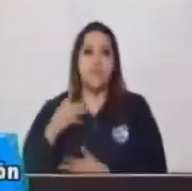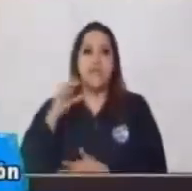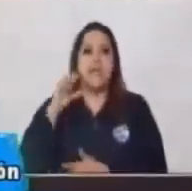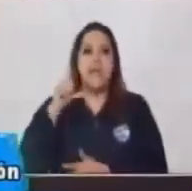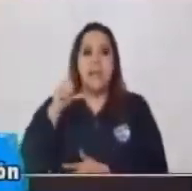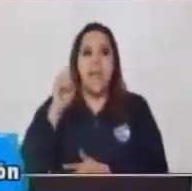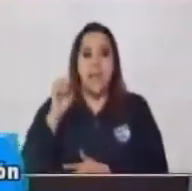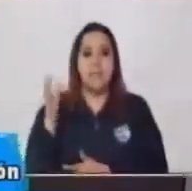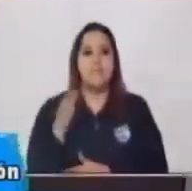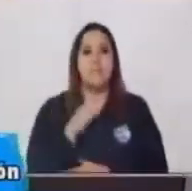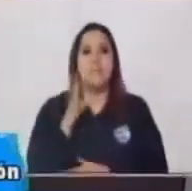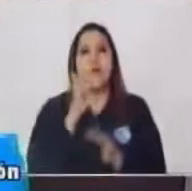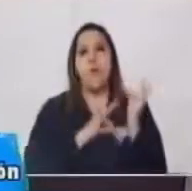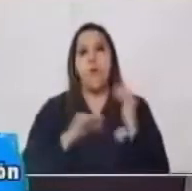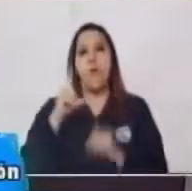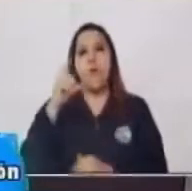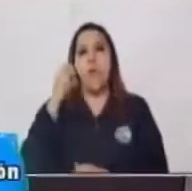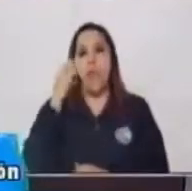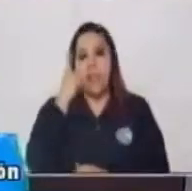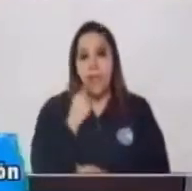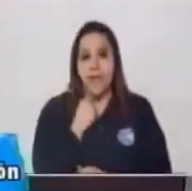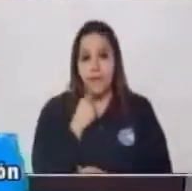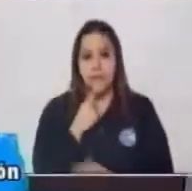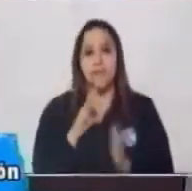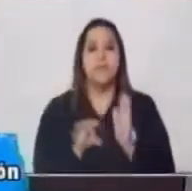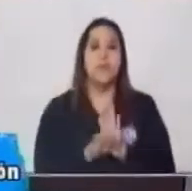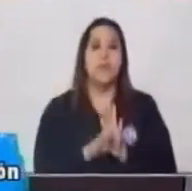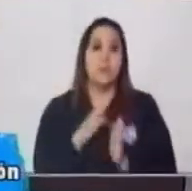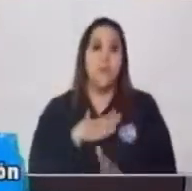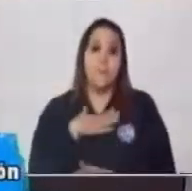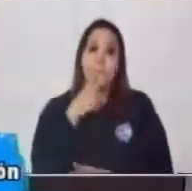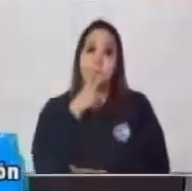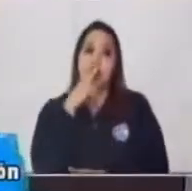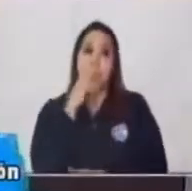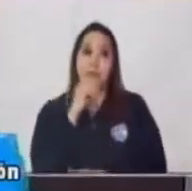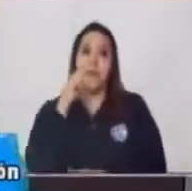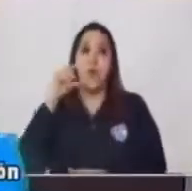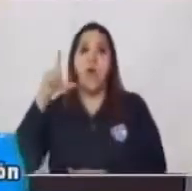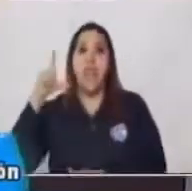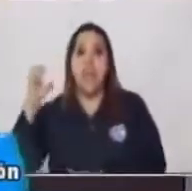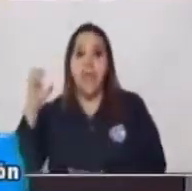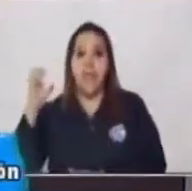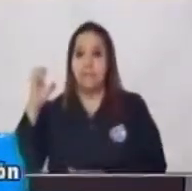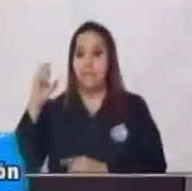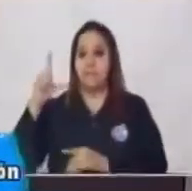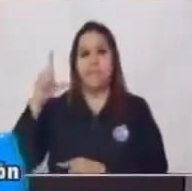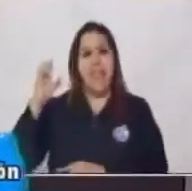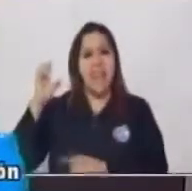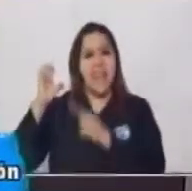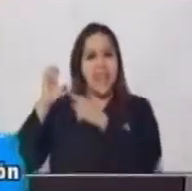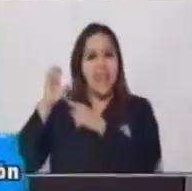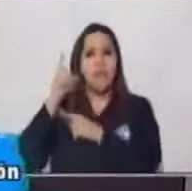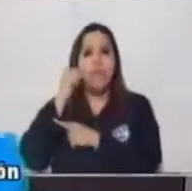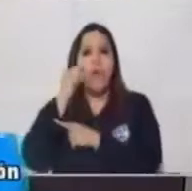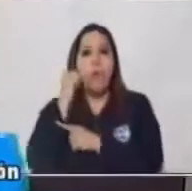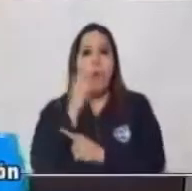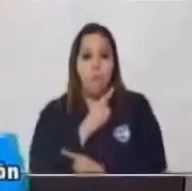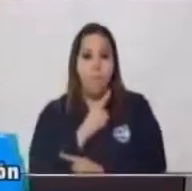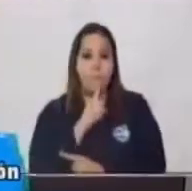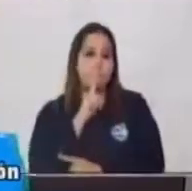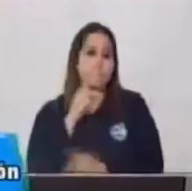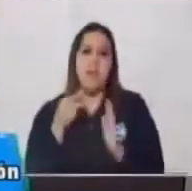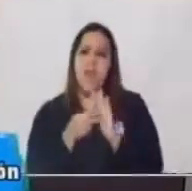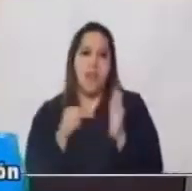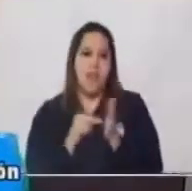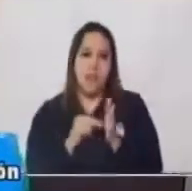este caso lo voy a reemplazar por mi hermano le compró flores. ¿Te diste cuenta cuál es la diferencia entre el objeto directo y el objeto